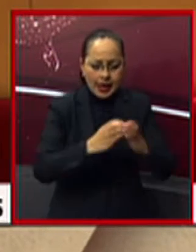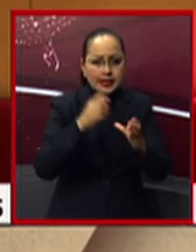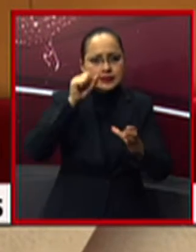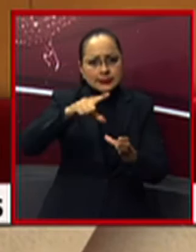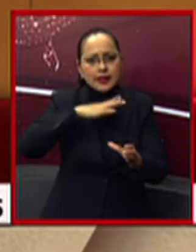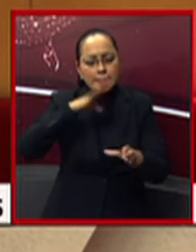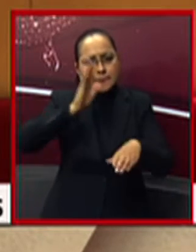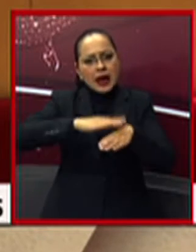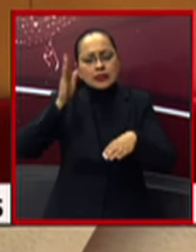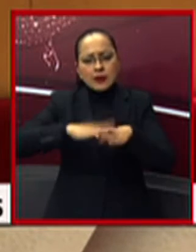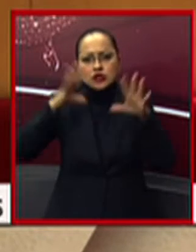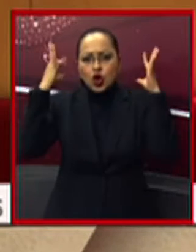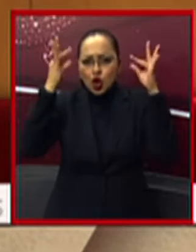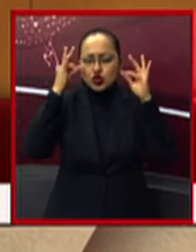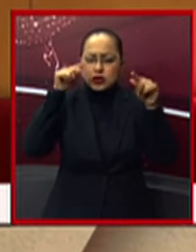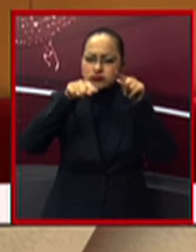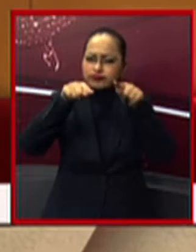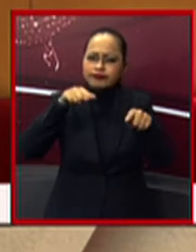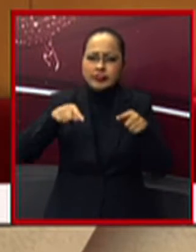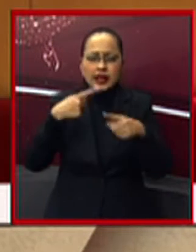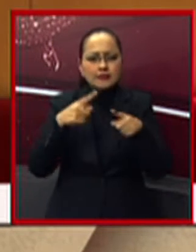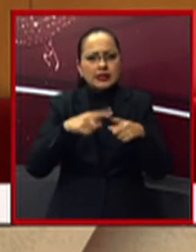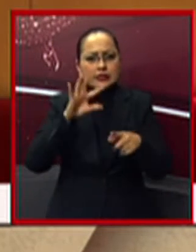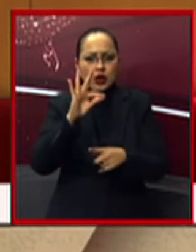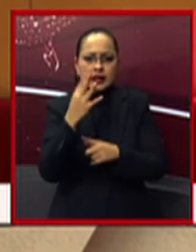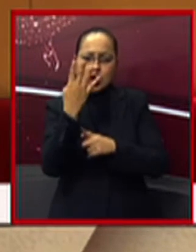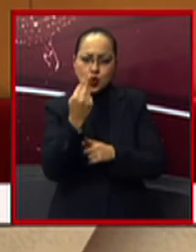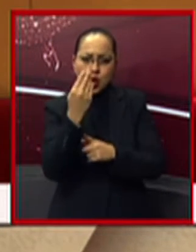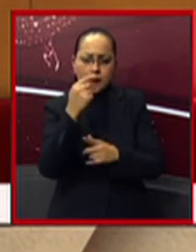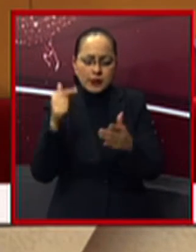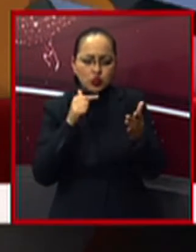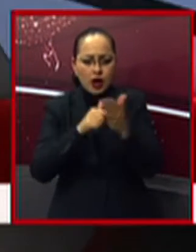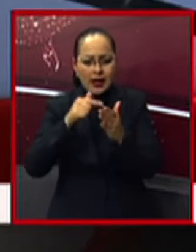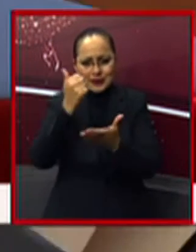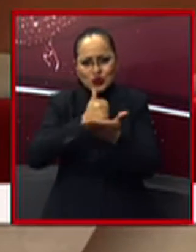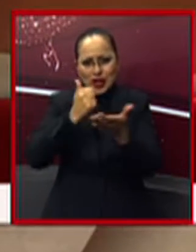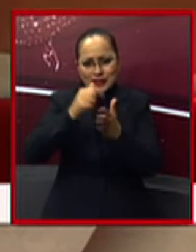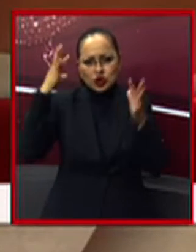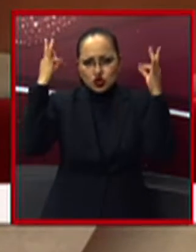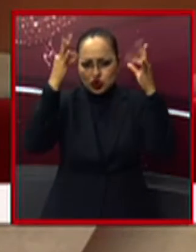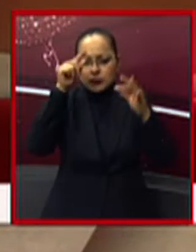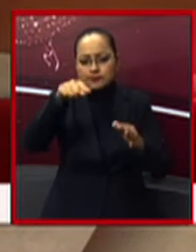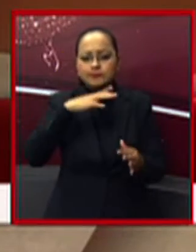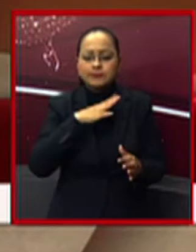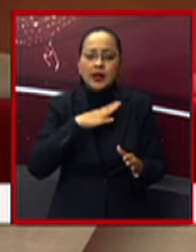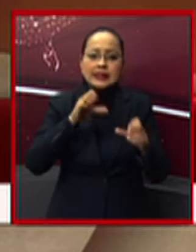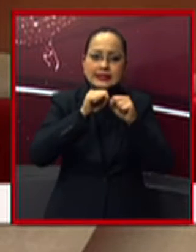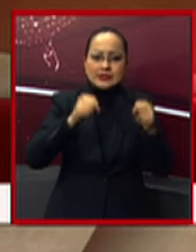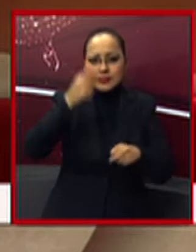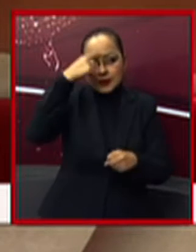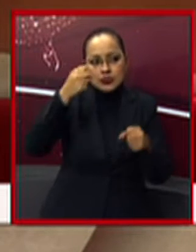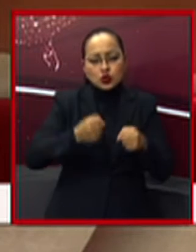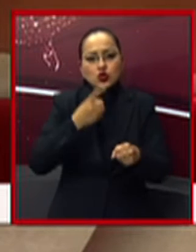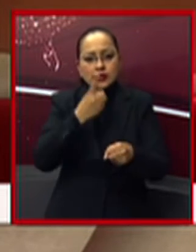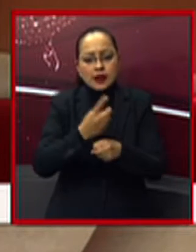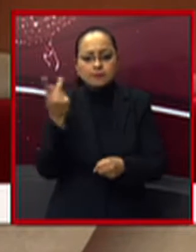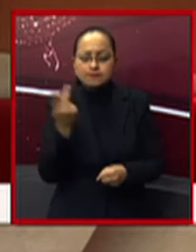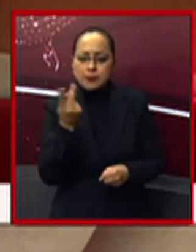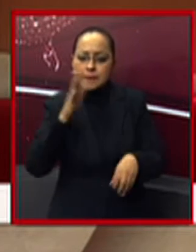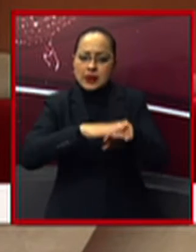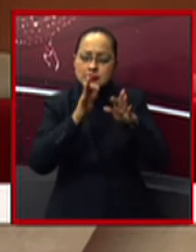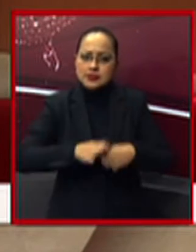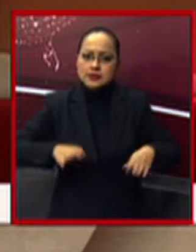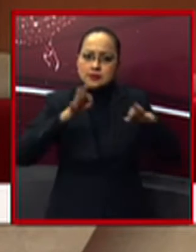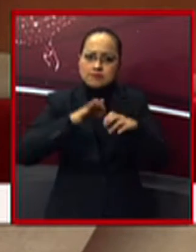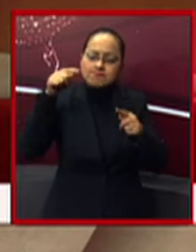más importante de consulados, 49 consulados en la Unión Americana. Los temas de seguridad, entre los que destaca